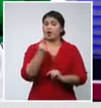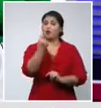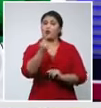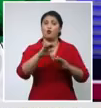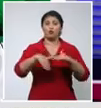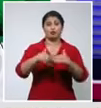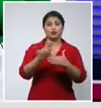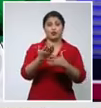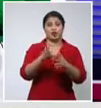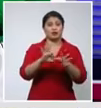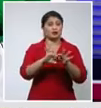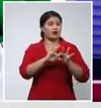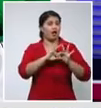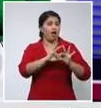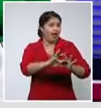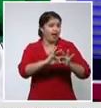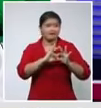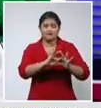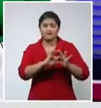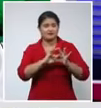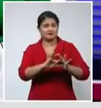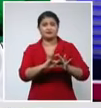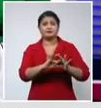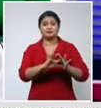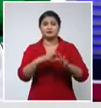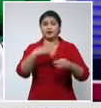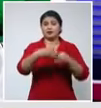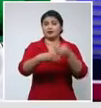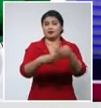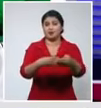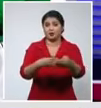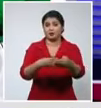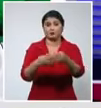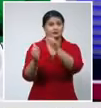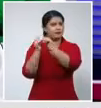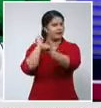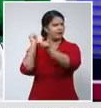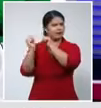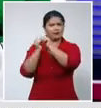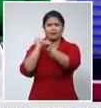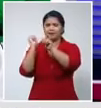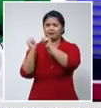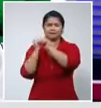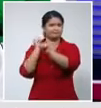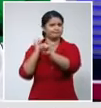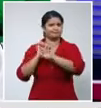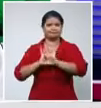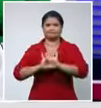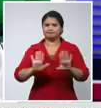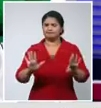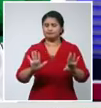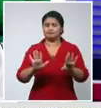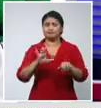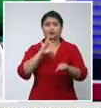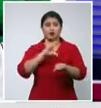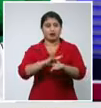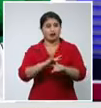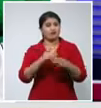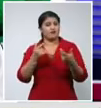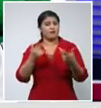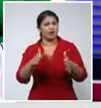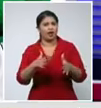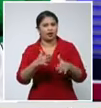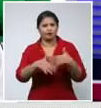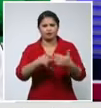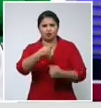terapia intensiva, y después de un empeoramiento de su cuadro clínico, gasométrico y radiológico,